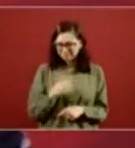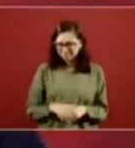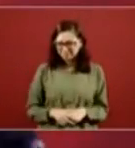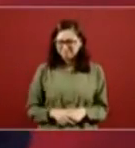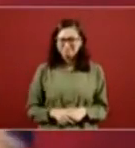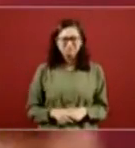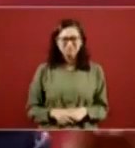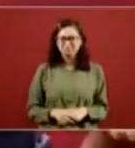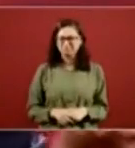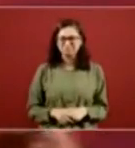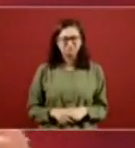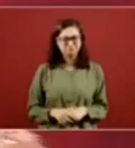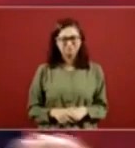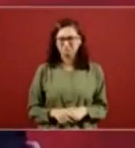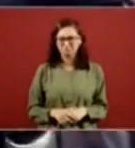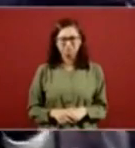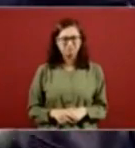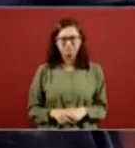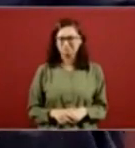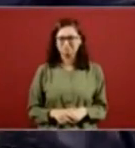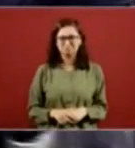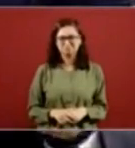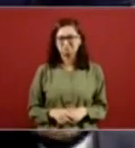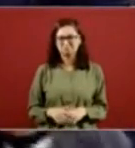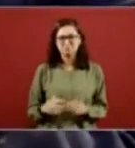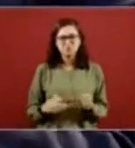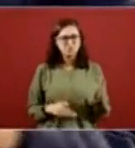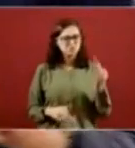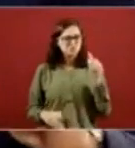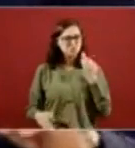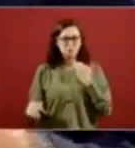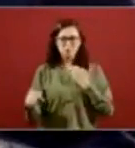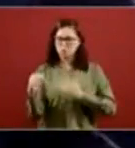es por nosotros